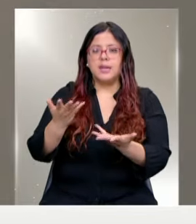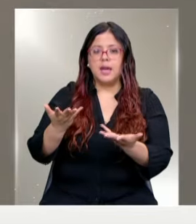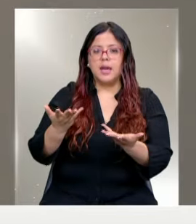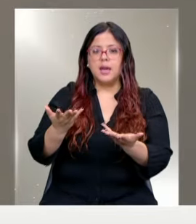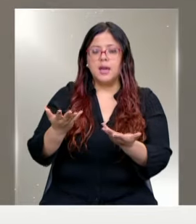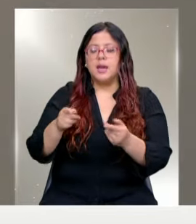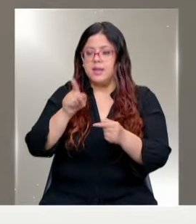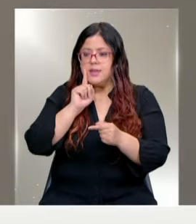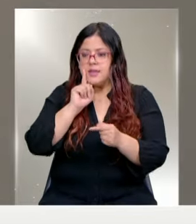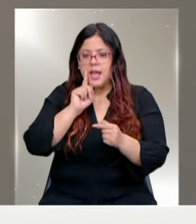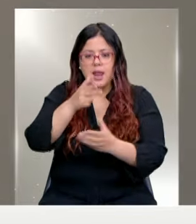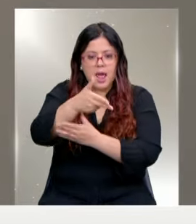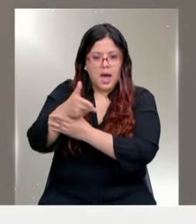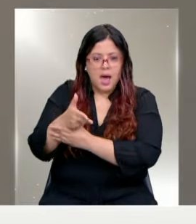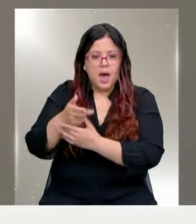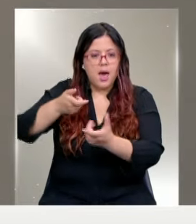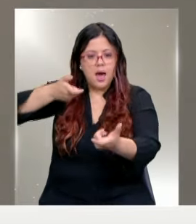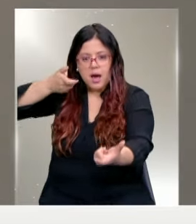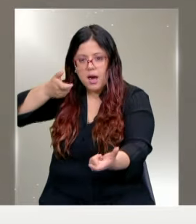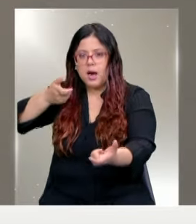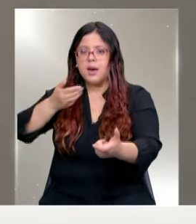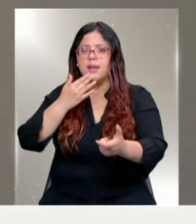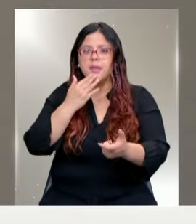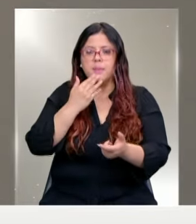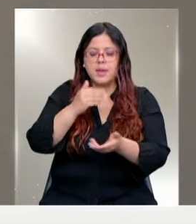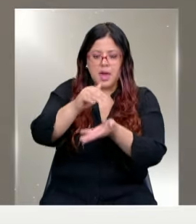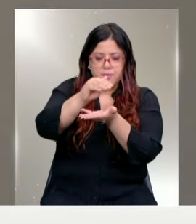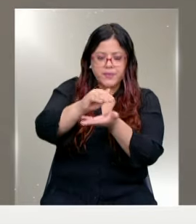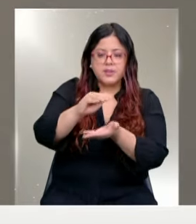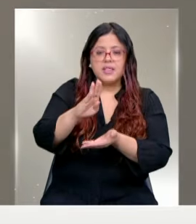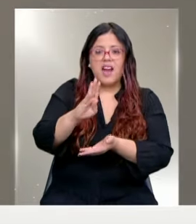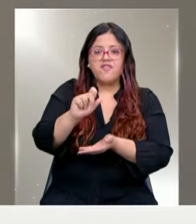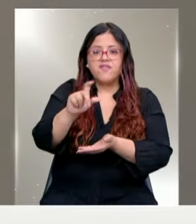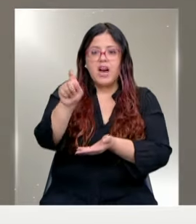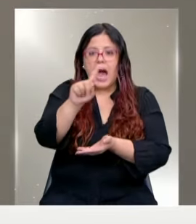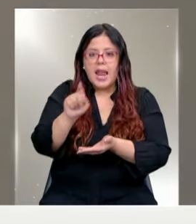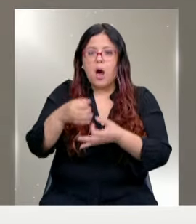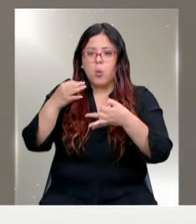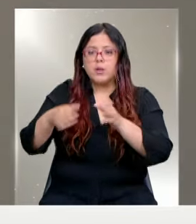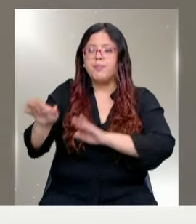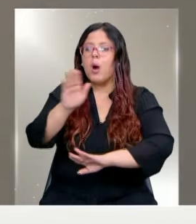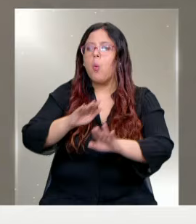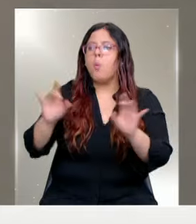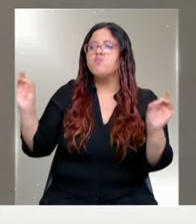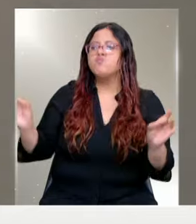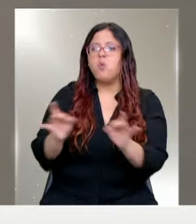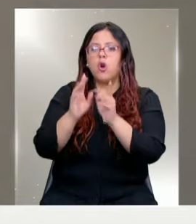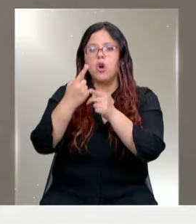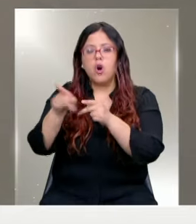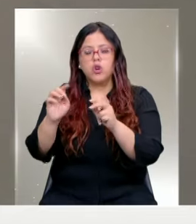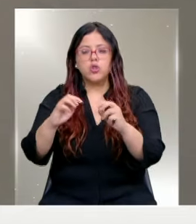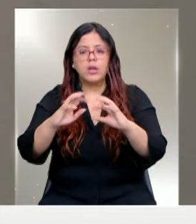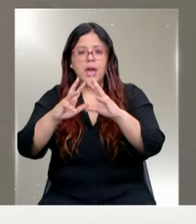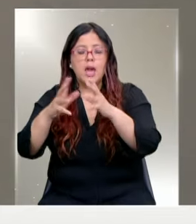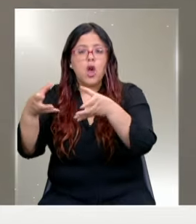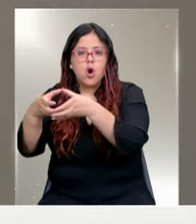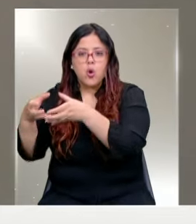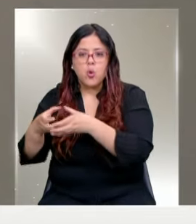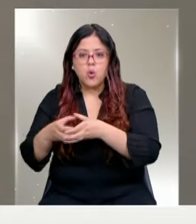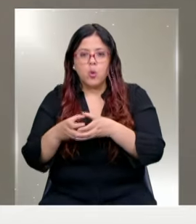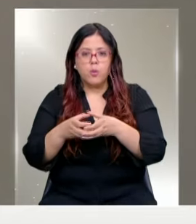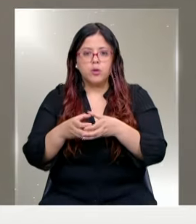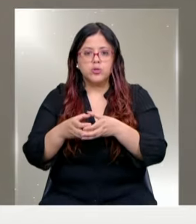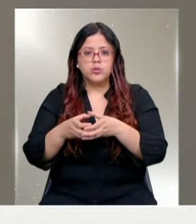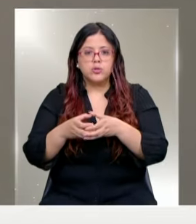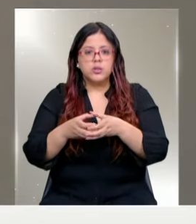fuego y a municiones para poder mantener su protección frente a otras bandas rivales. Y al momento de la